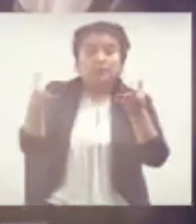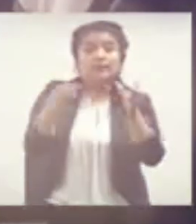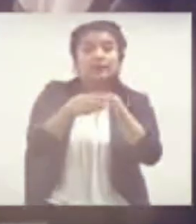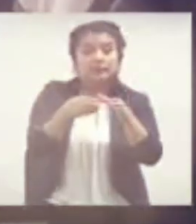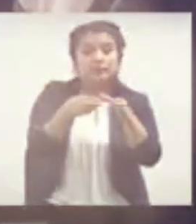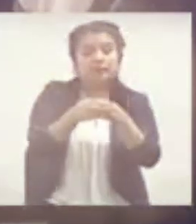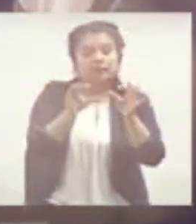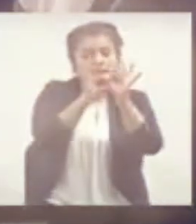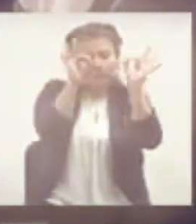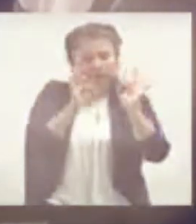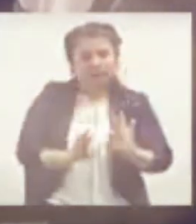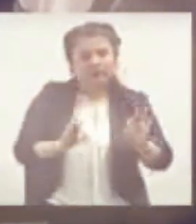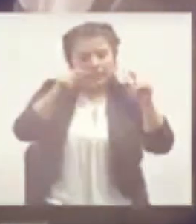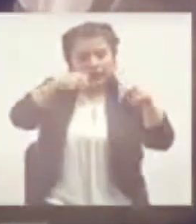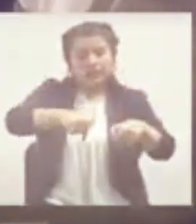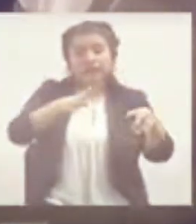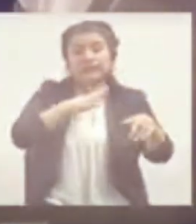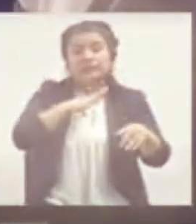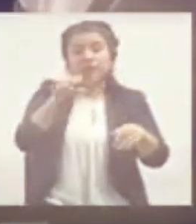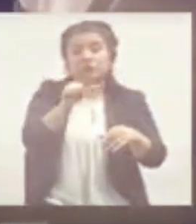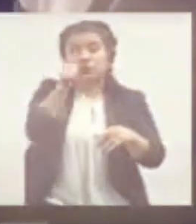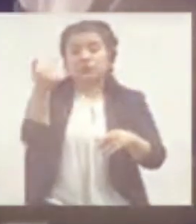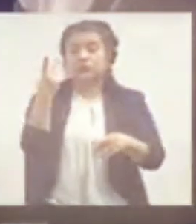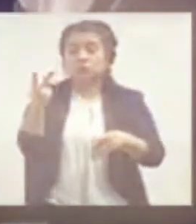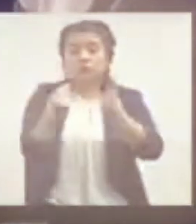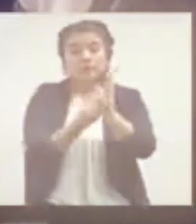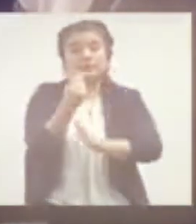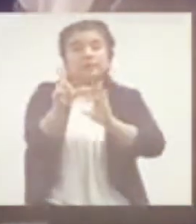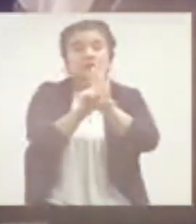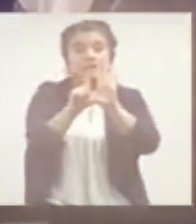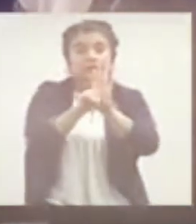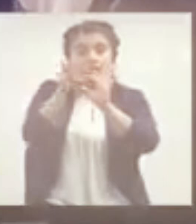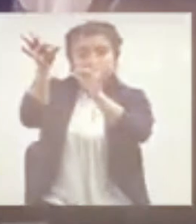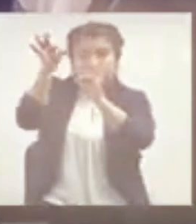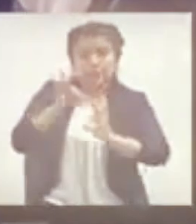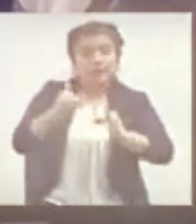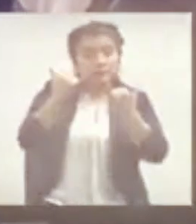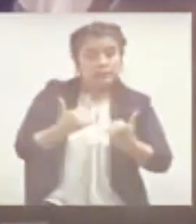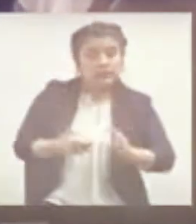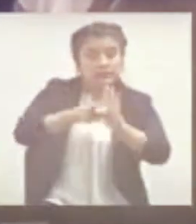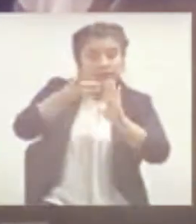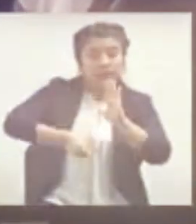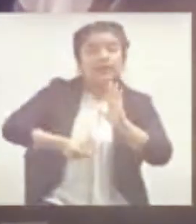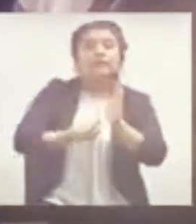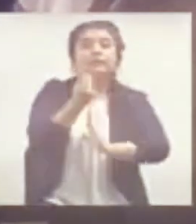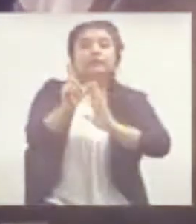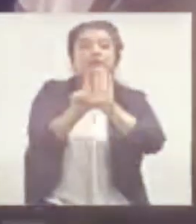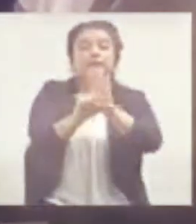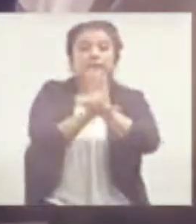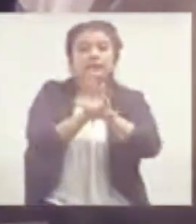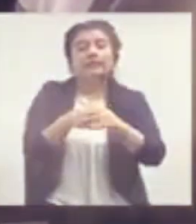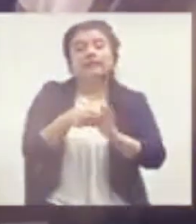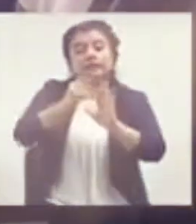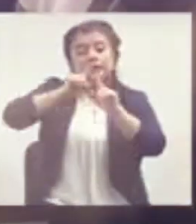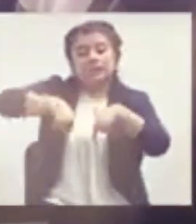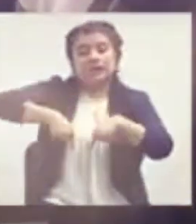el estatus en el que nos encontramos con otras dos iniciativas, las cuales fueron ya dictaminadas. La iniciativa de derogatoria